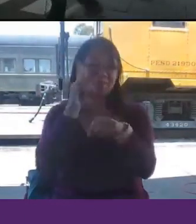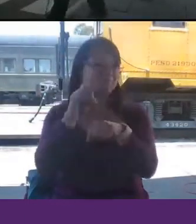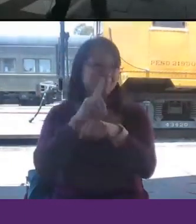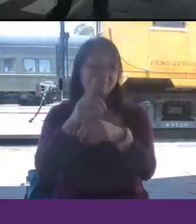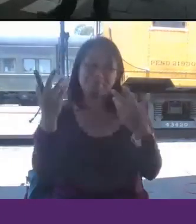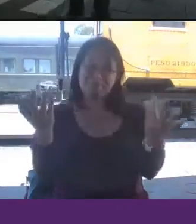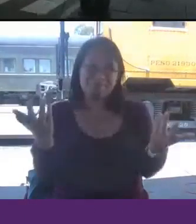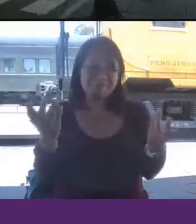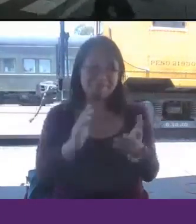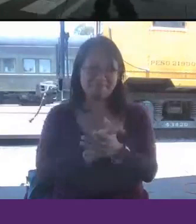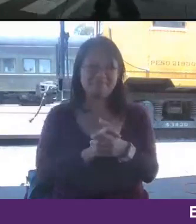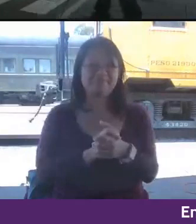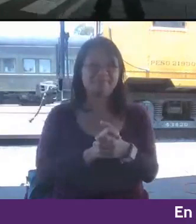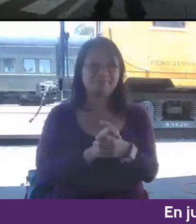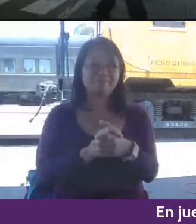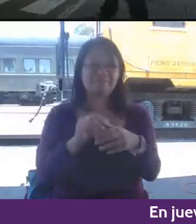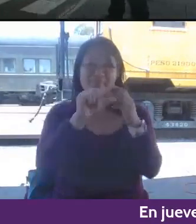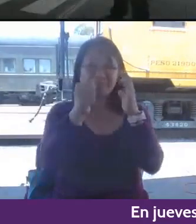pregunta?